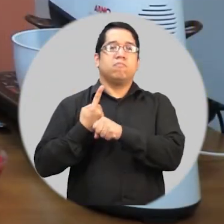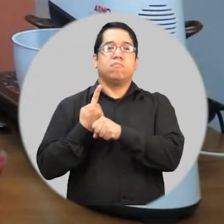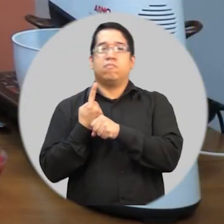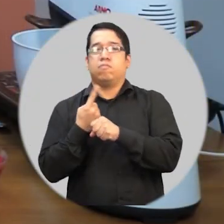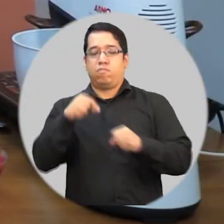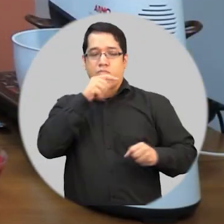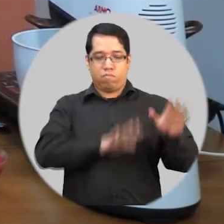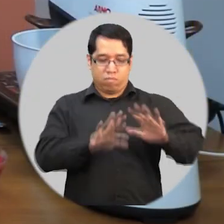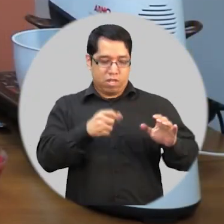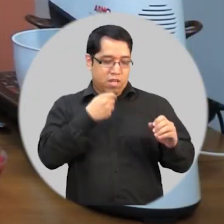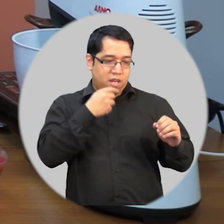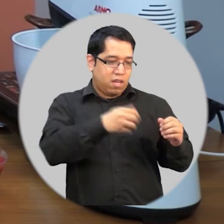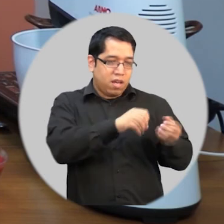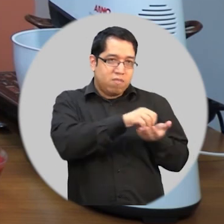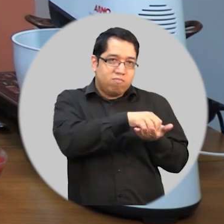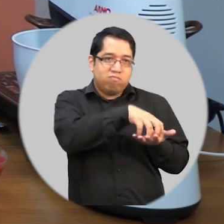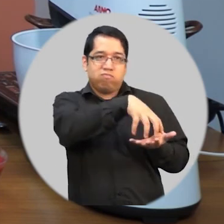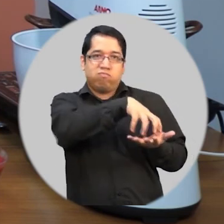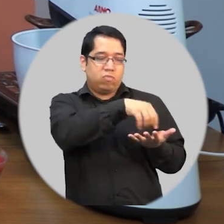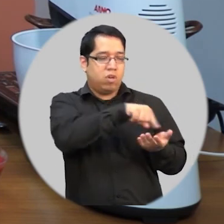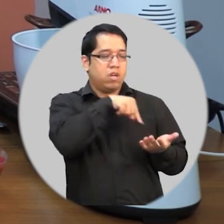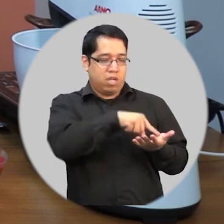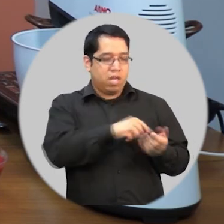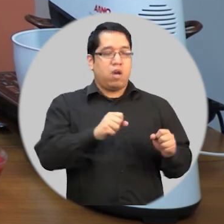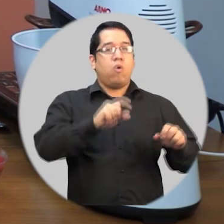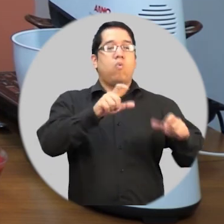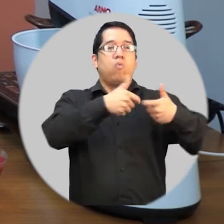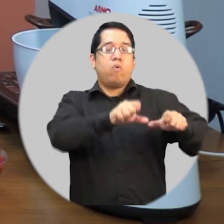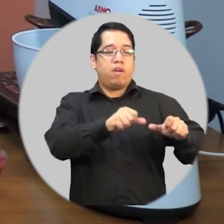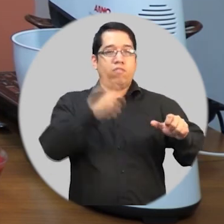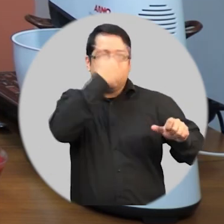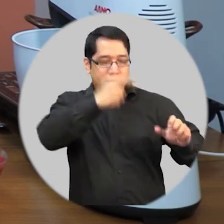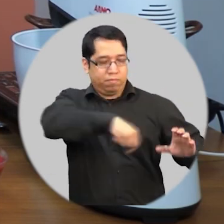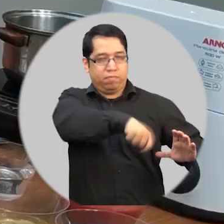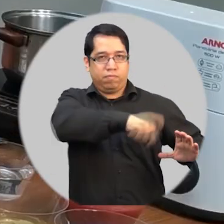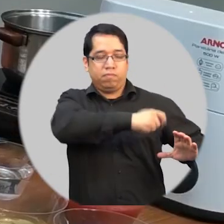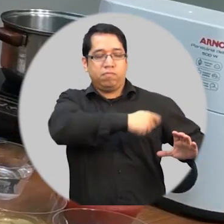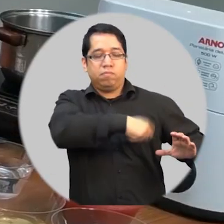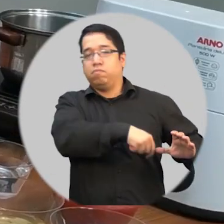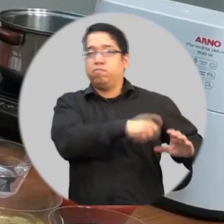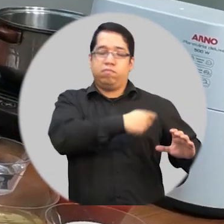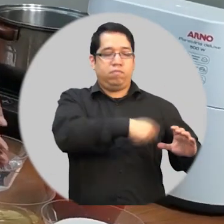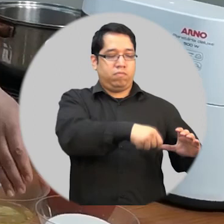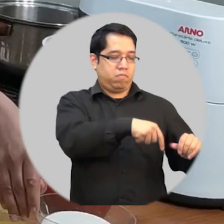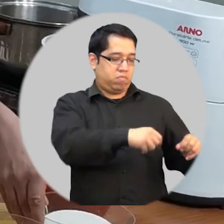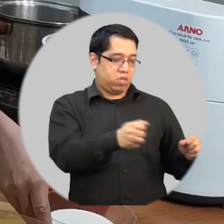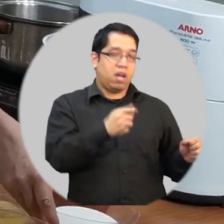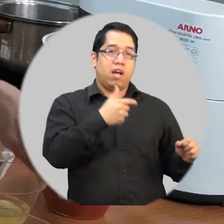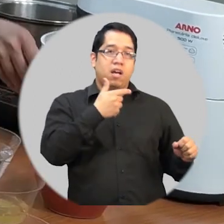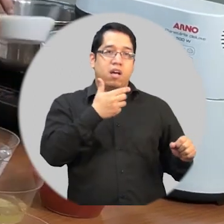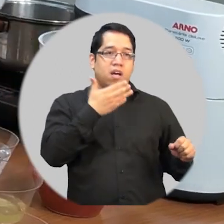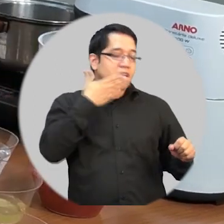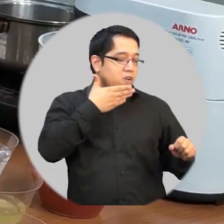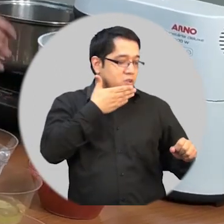Lo primero que vamos a hacer es hacer nuestro almíbar, mientras que voy batiendo las claras del huevo. Voy cargando el